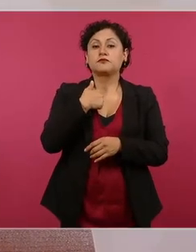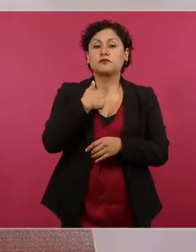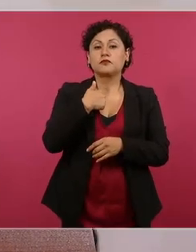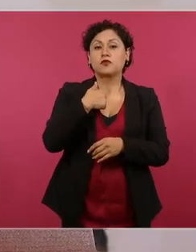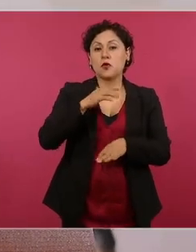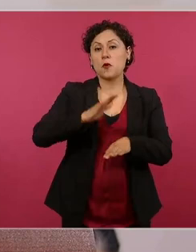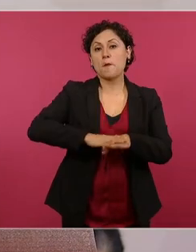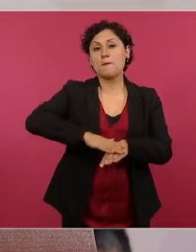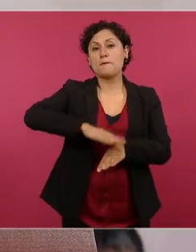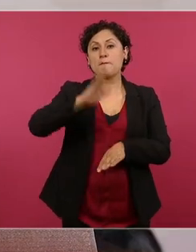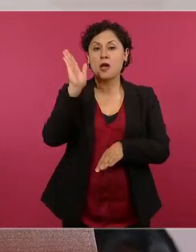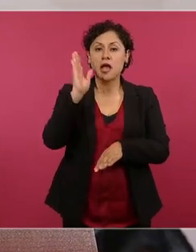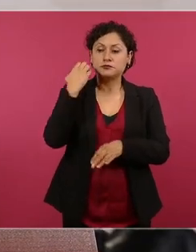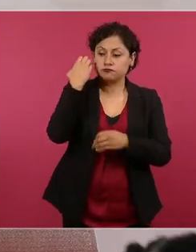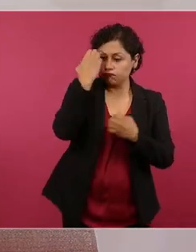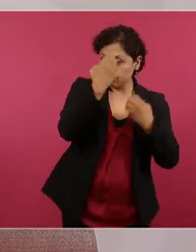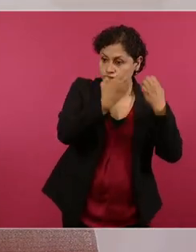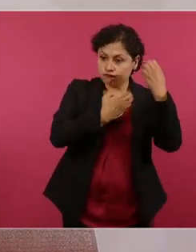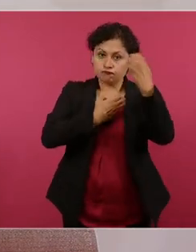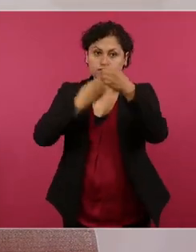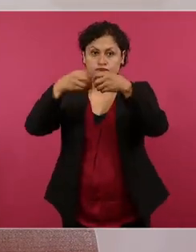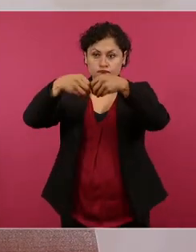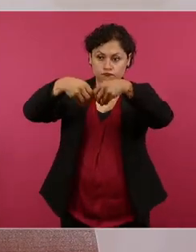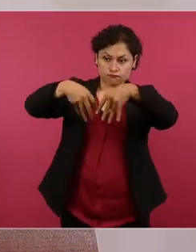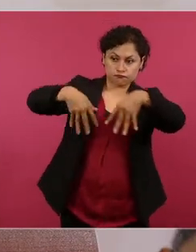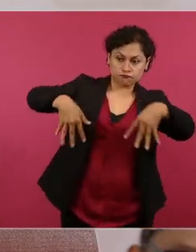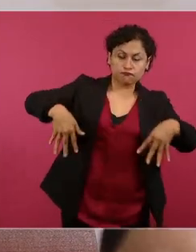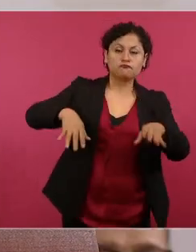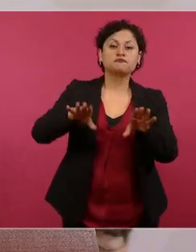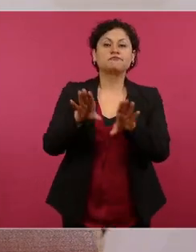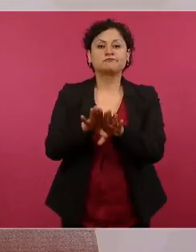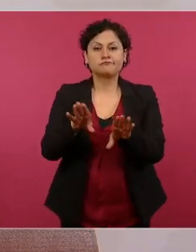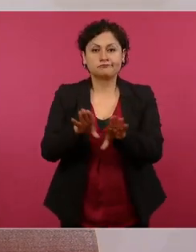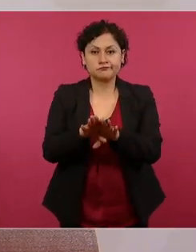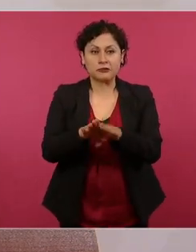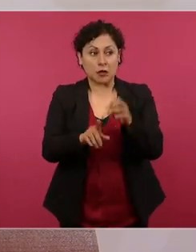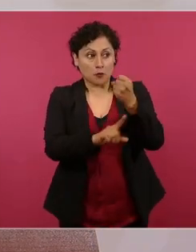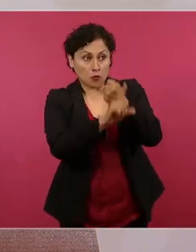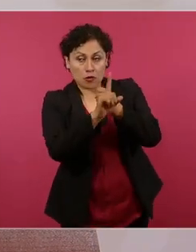lo estructural, o sea, cómo resolvemos el problema,